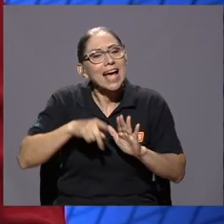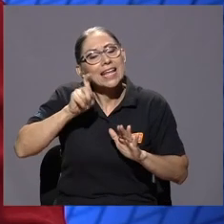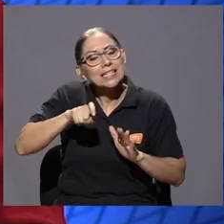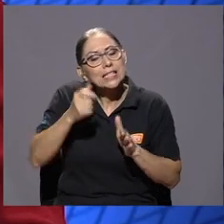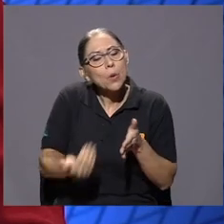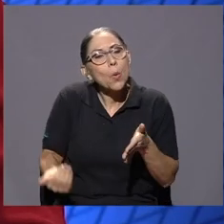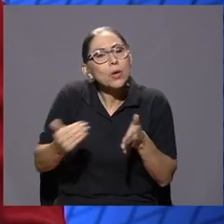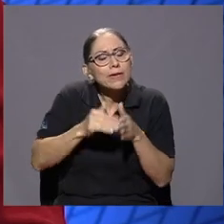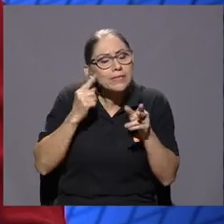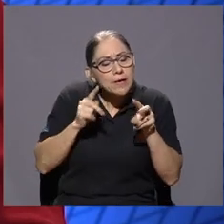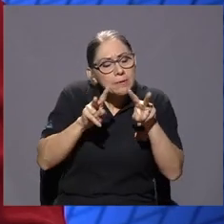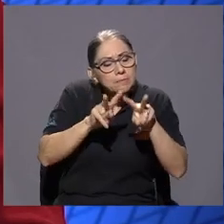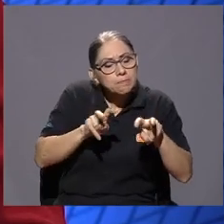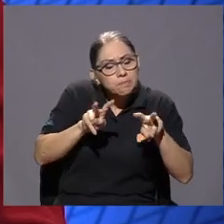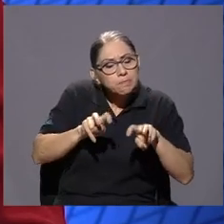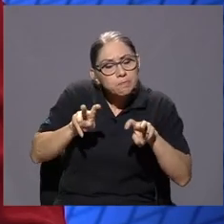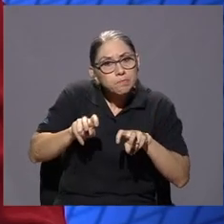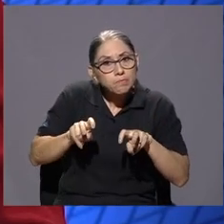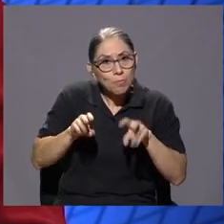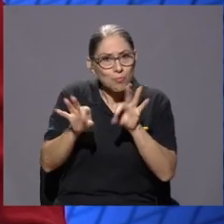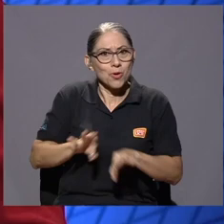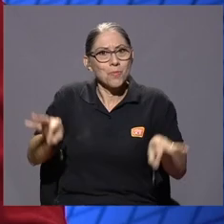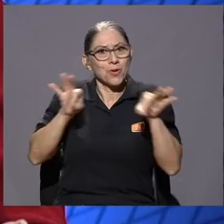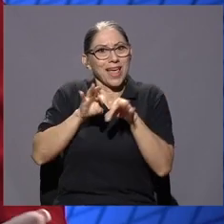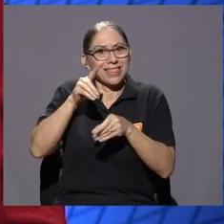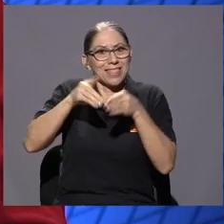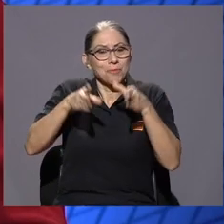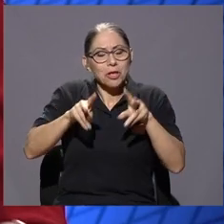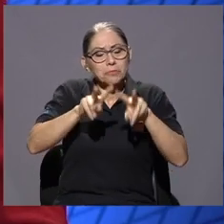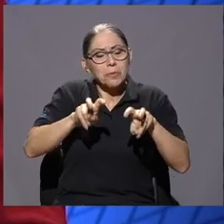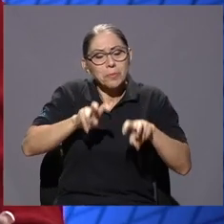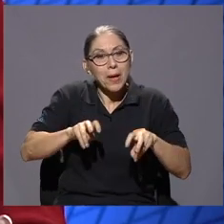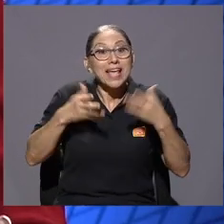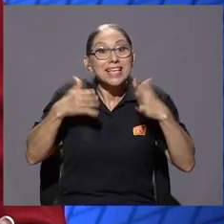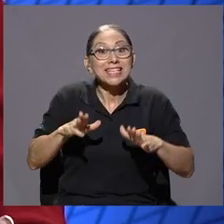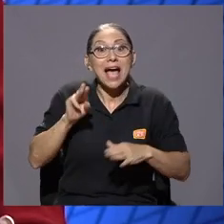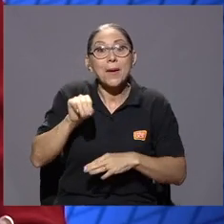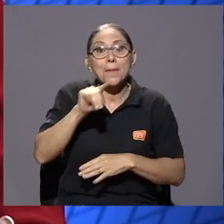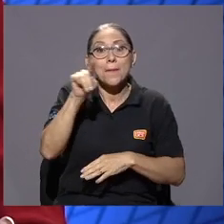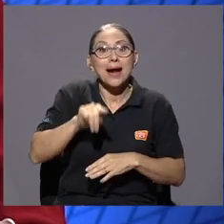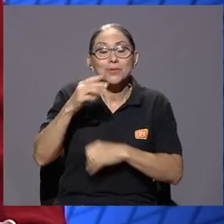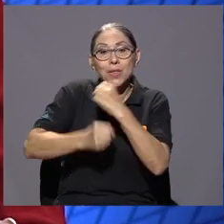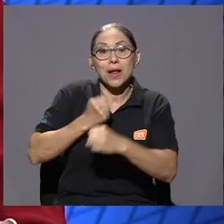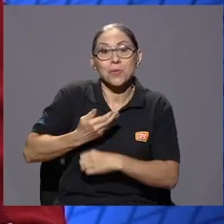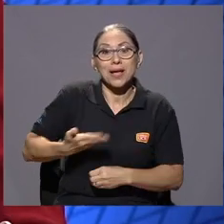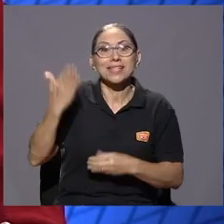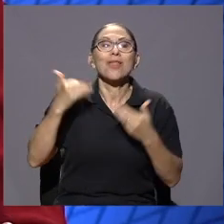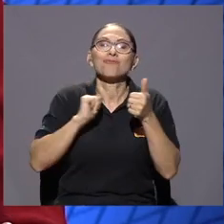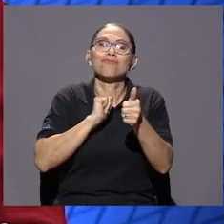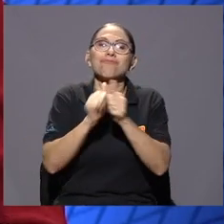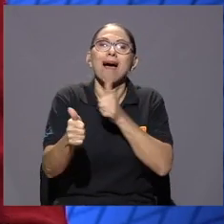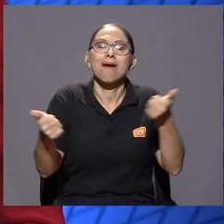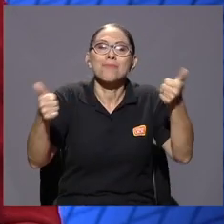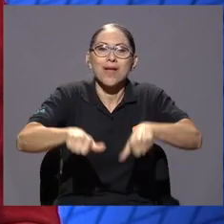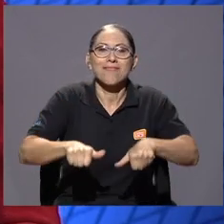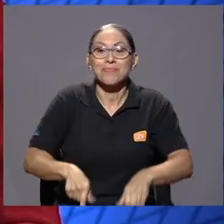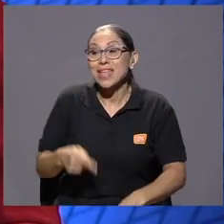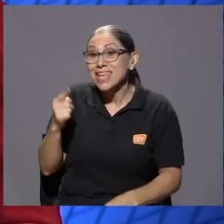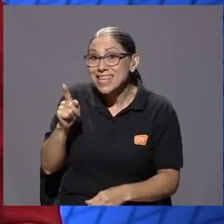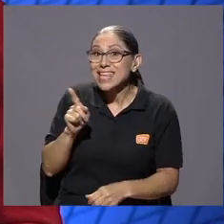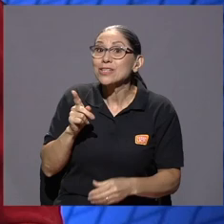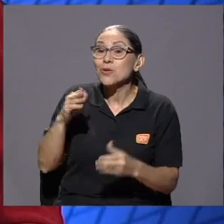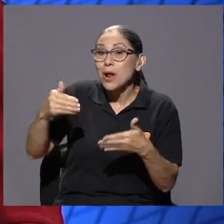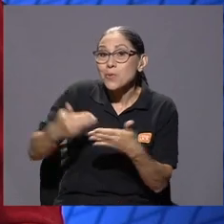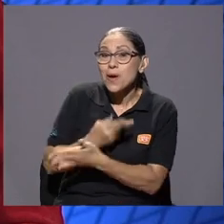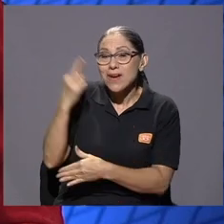muy valiosa que hacen los señores y señoras diputadas y se aprueba en marzo del 2020 y es una nueva causal. Y uno habla